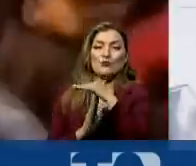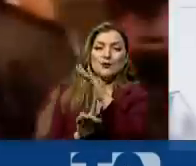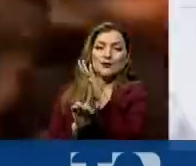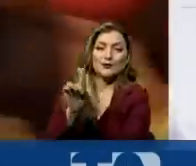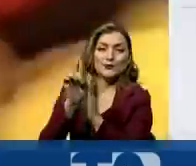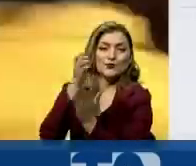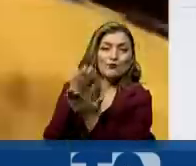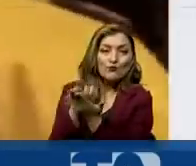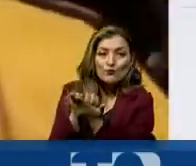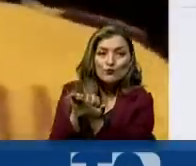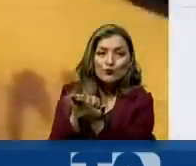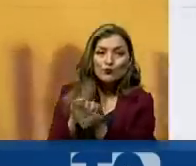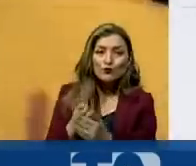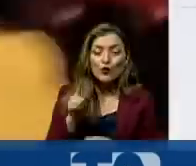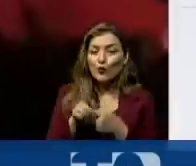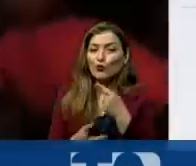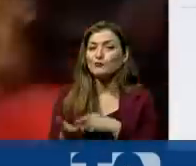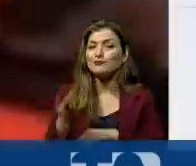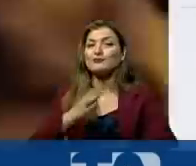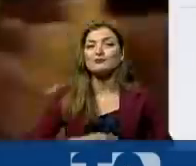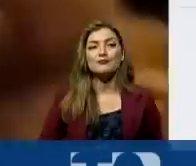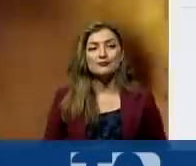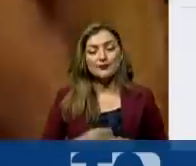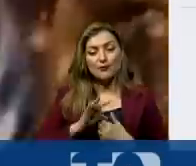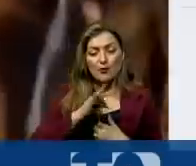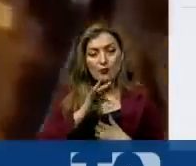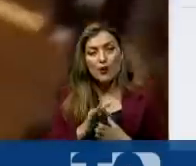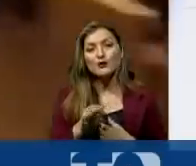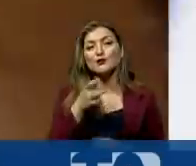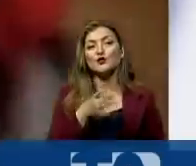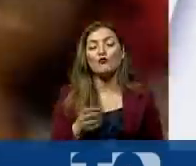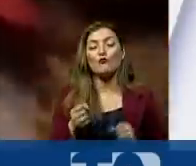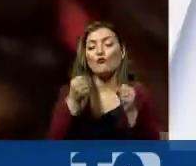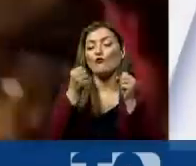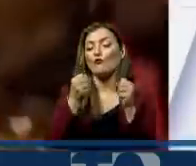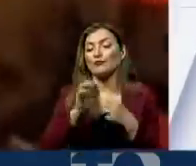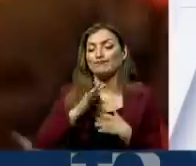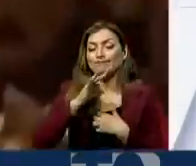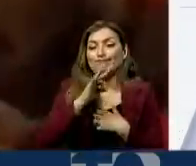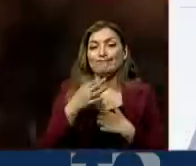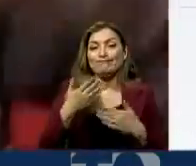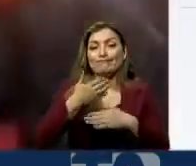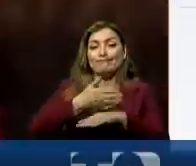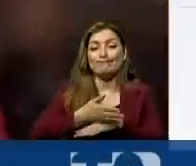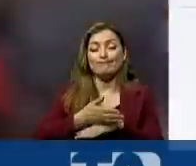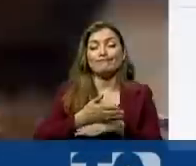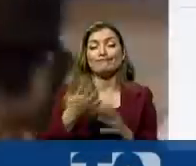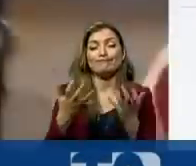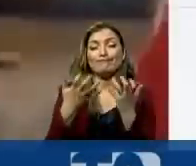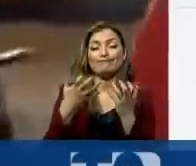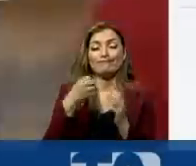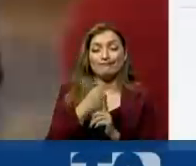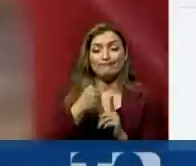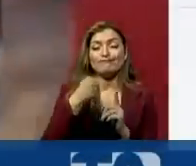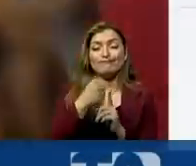desarrollo económico no puede ser posible lis que después de una pandemia tan dolorosa y cuando estamos tratando de sacar